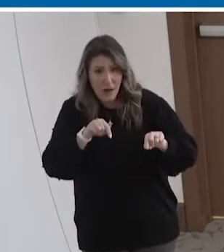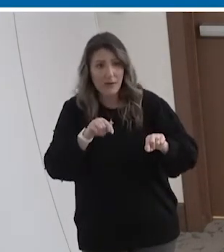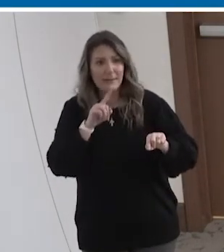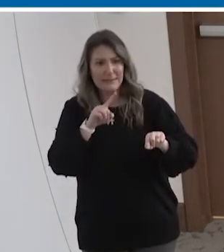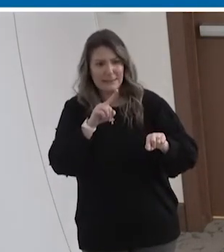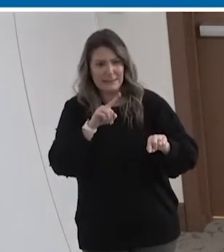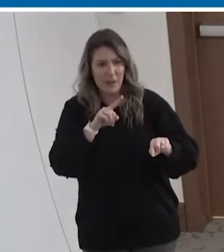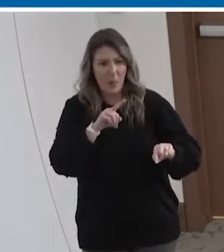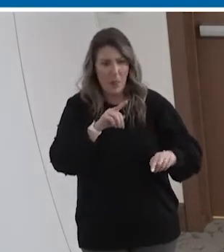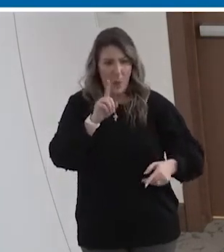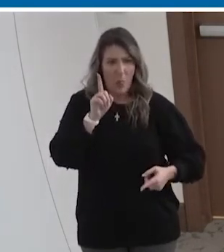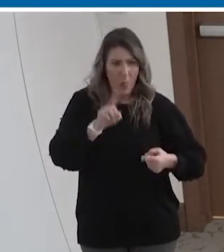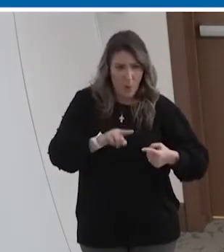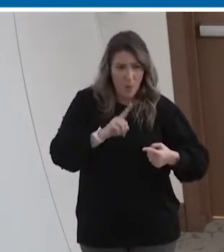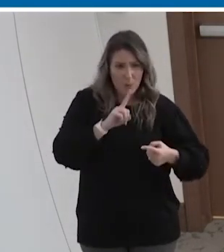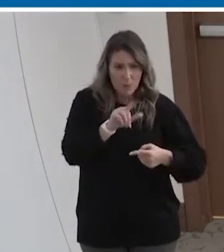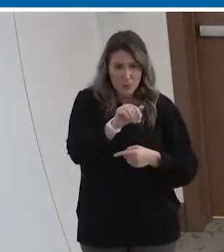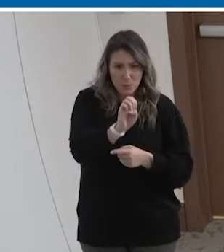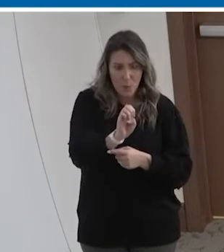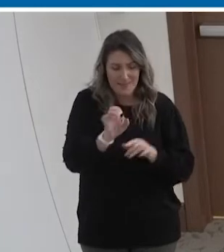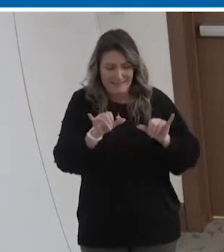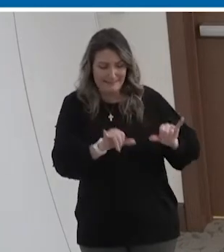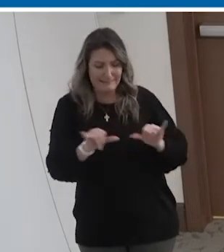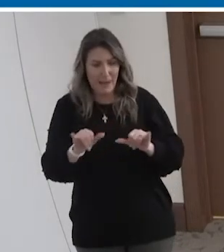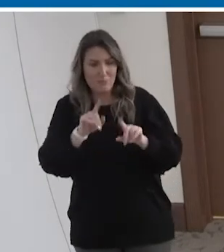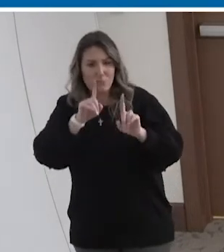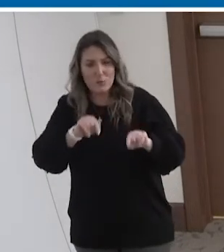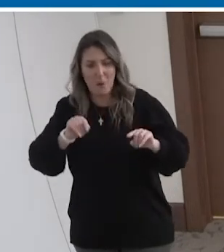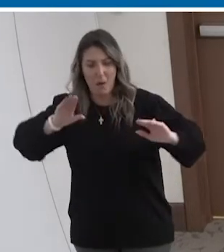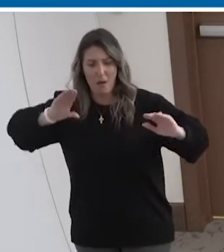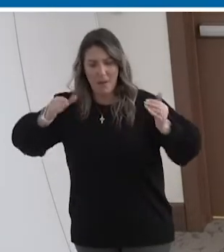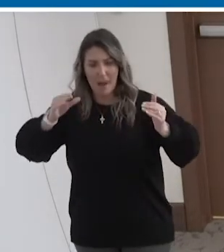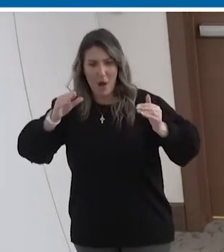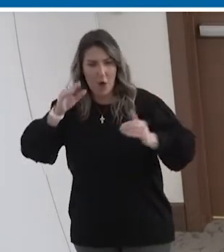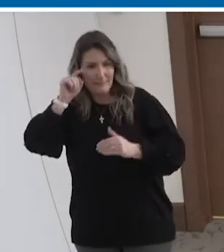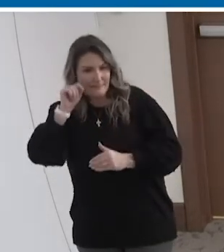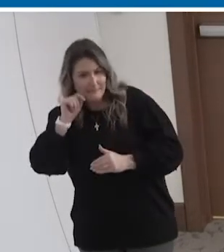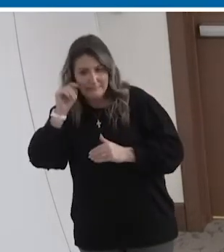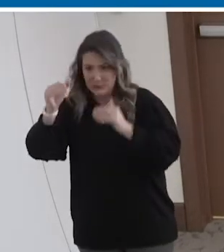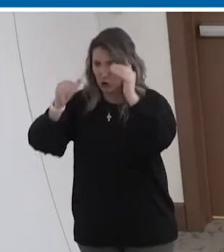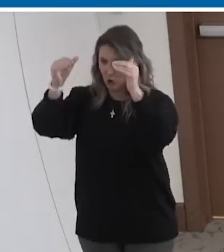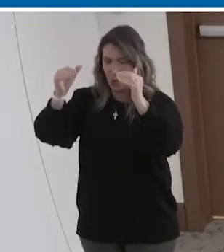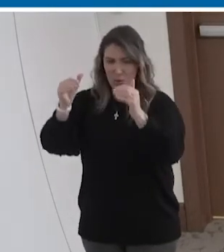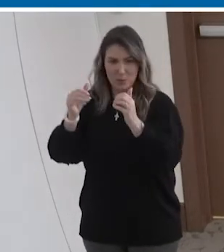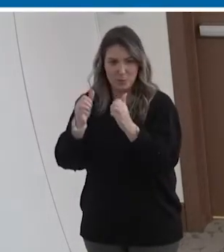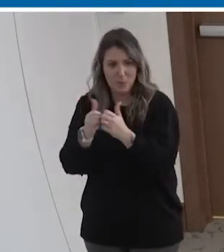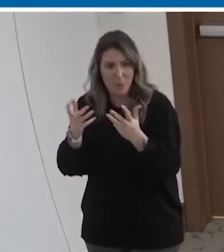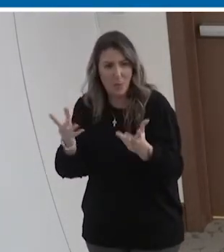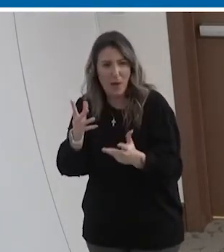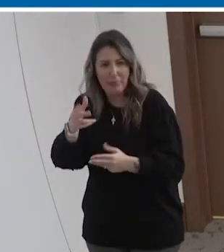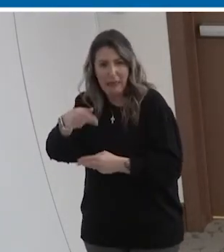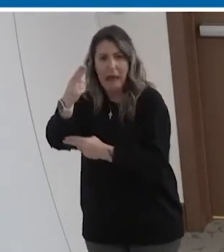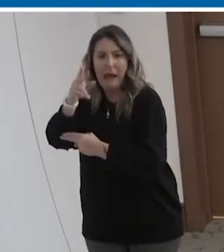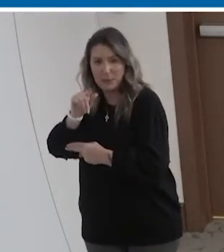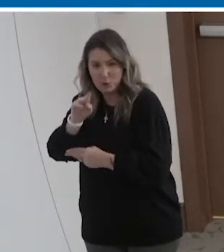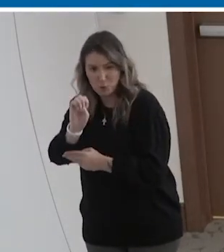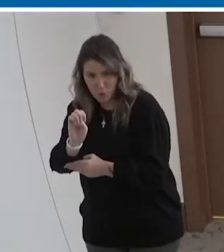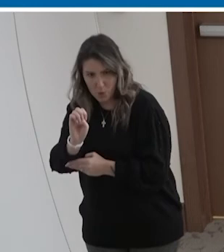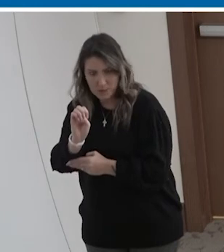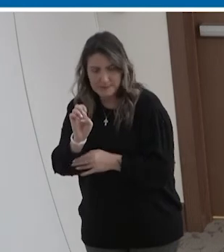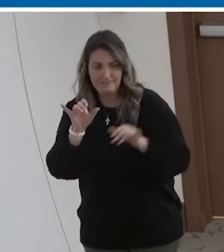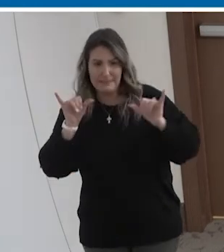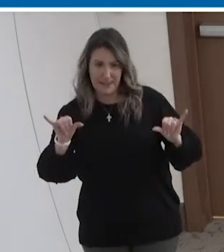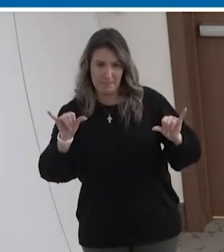the same good response that we see in the adolescents and adults with the higher dose. la respuesta